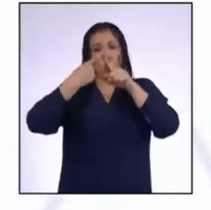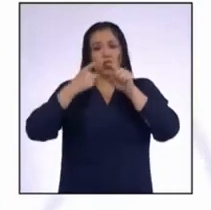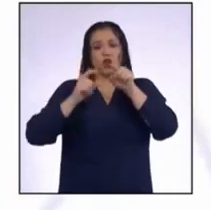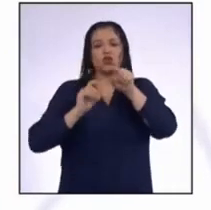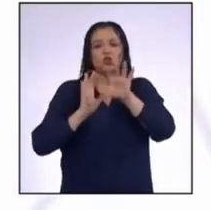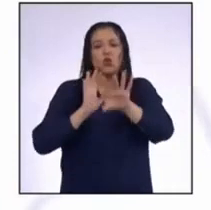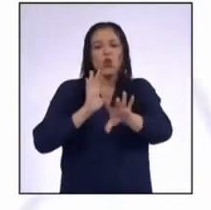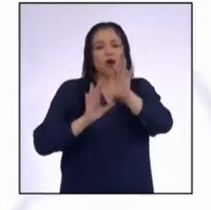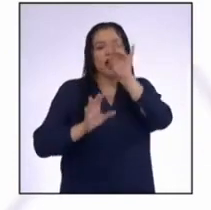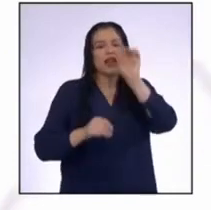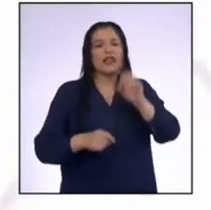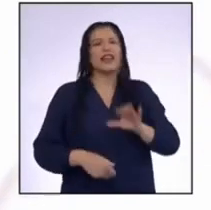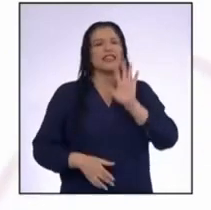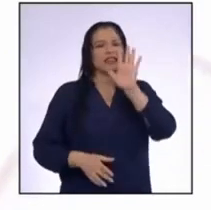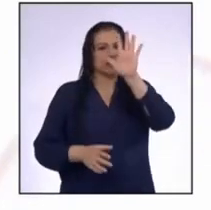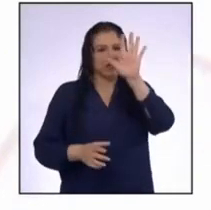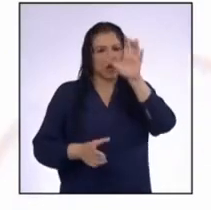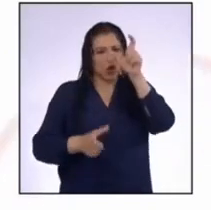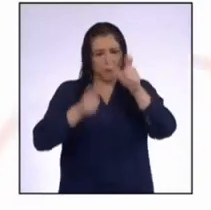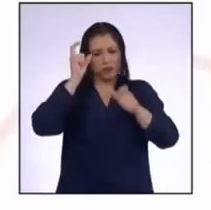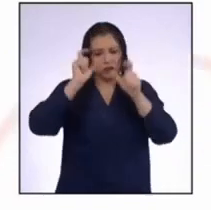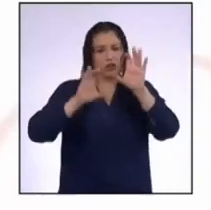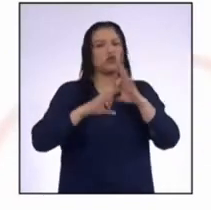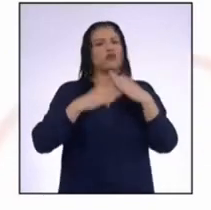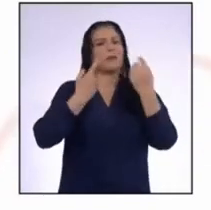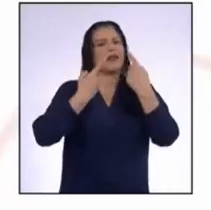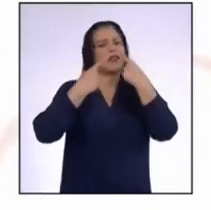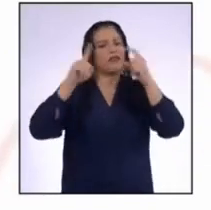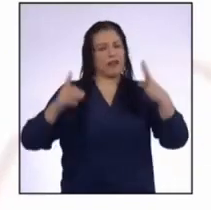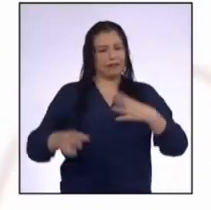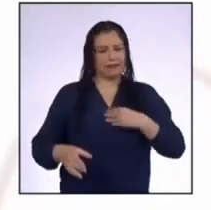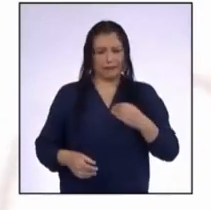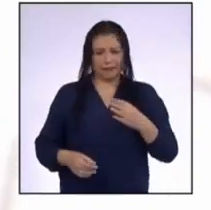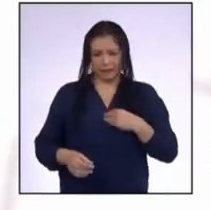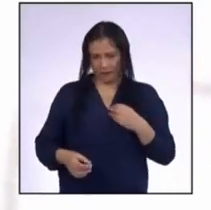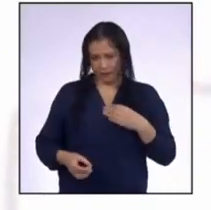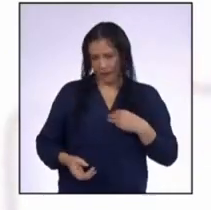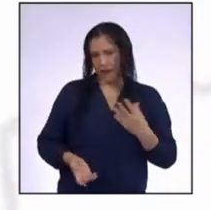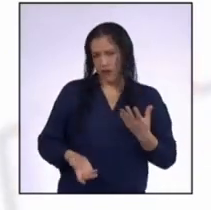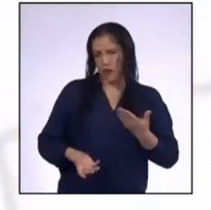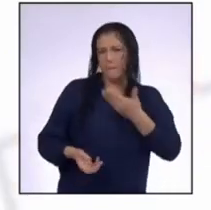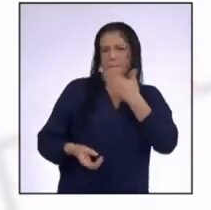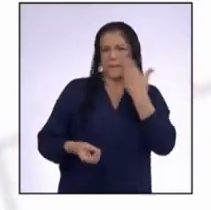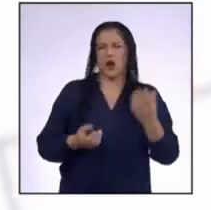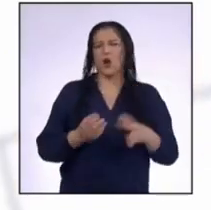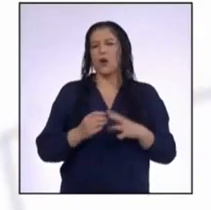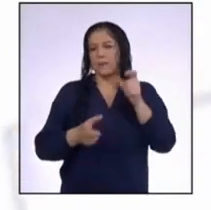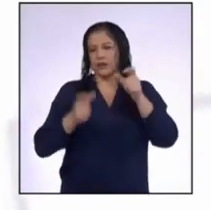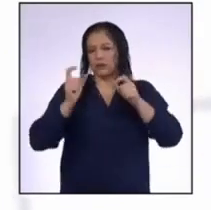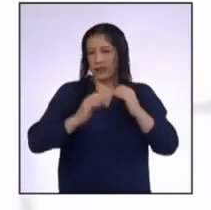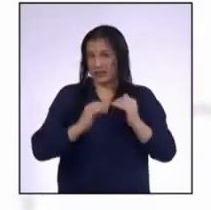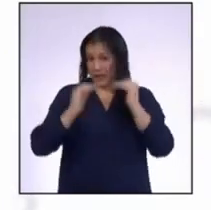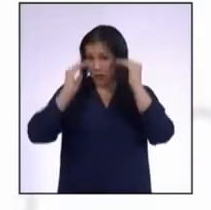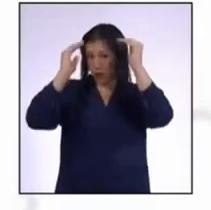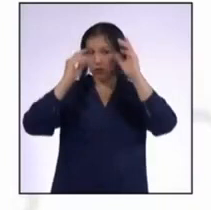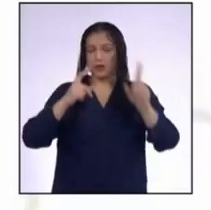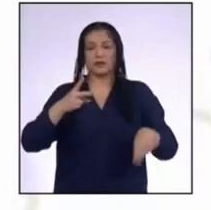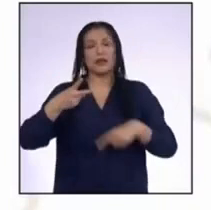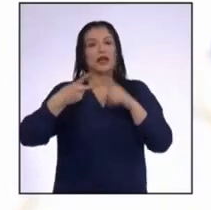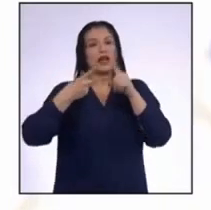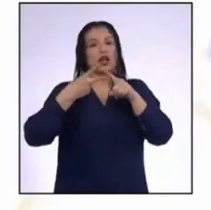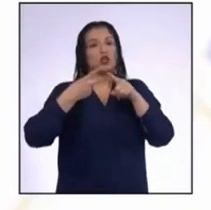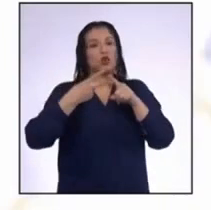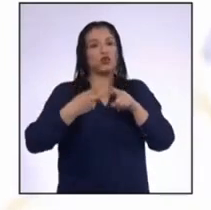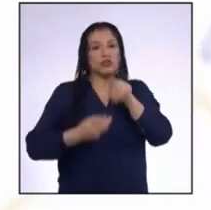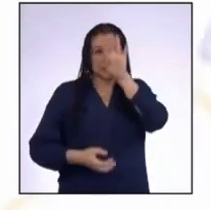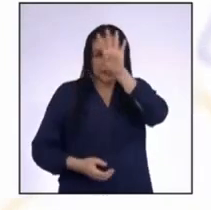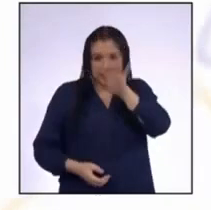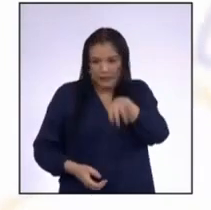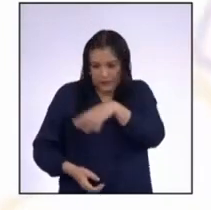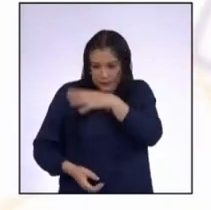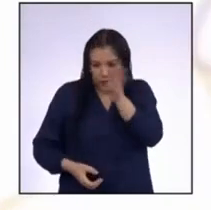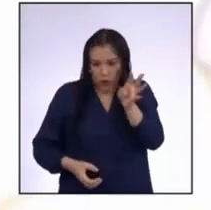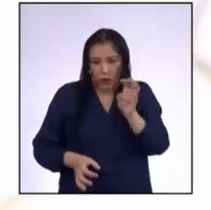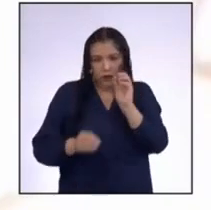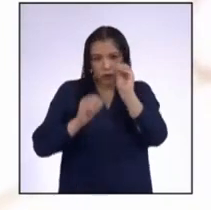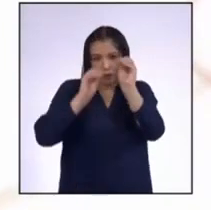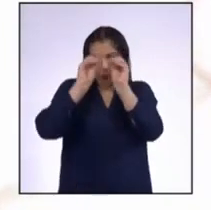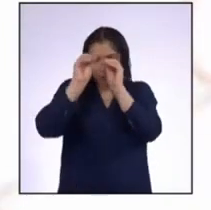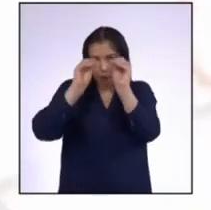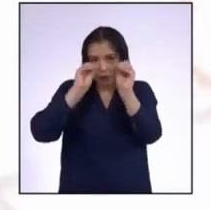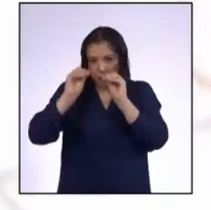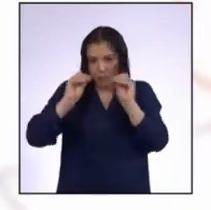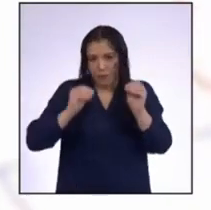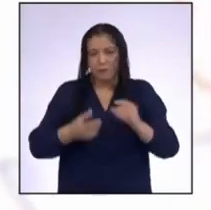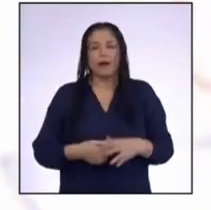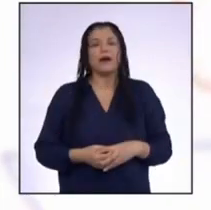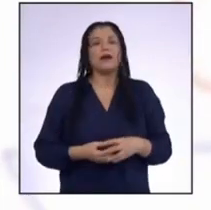Elige 5 miembros de tu familia de diferentes edades, de preferencia a personas adultas. 2. Completa la tabla con la información